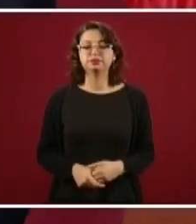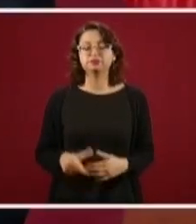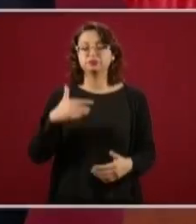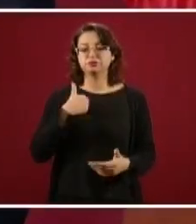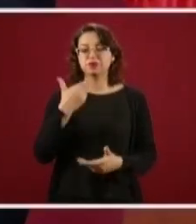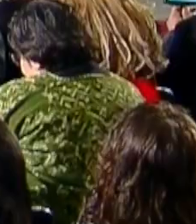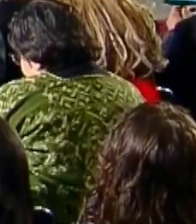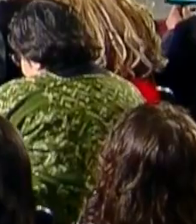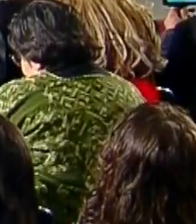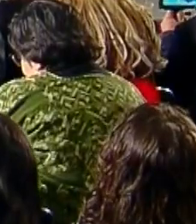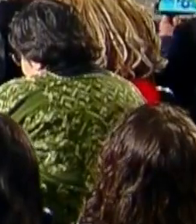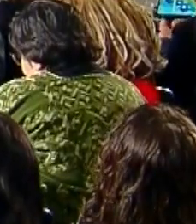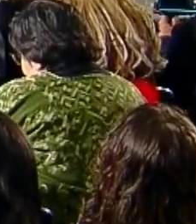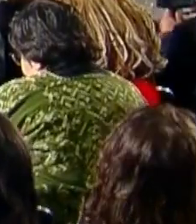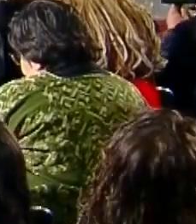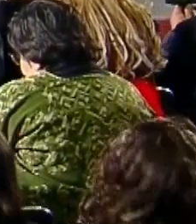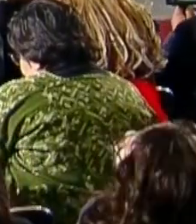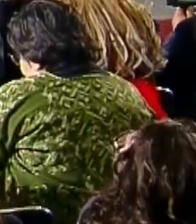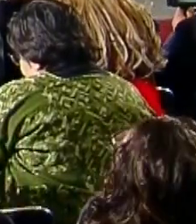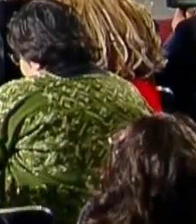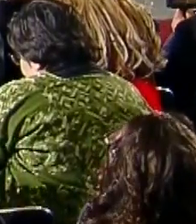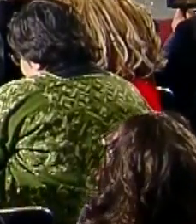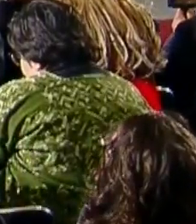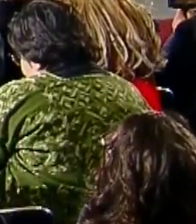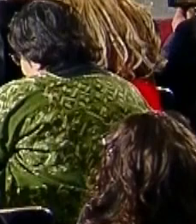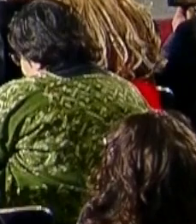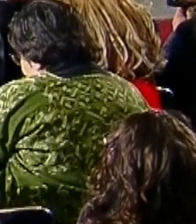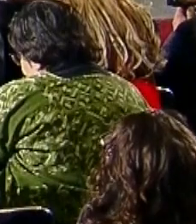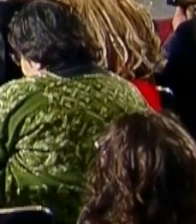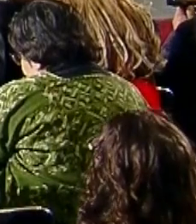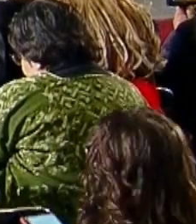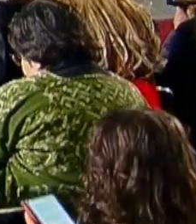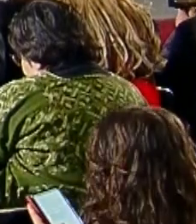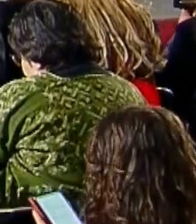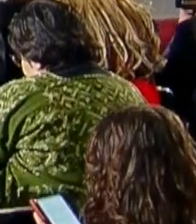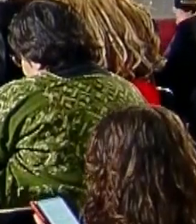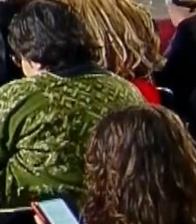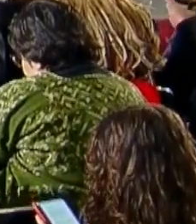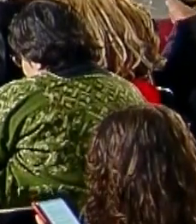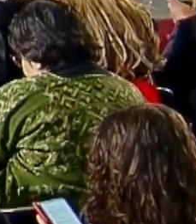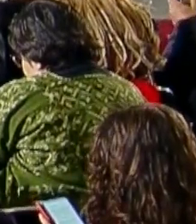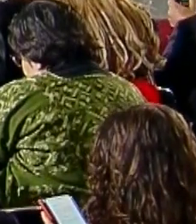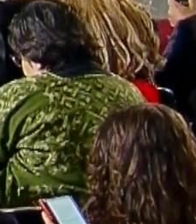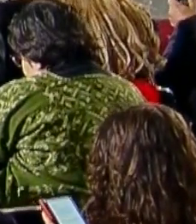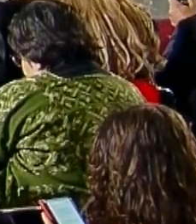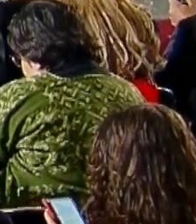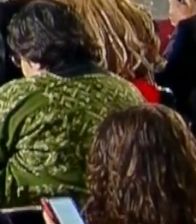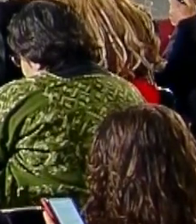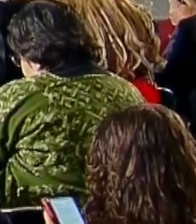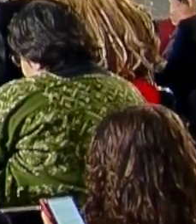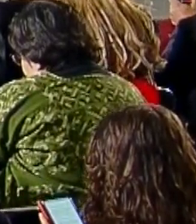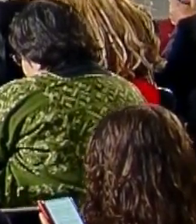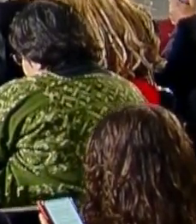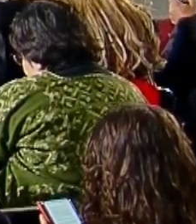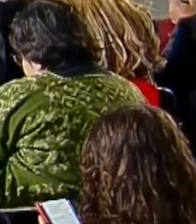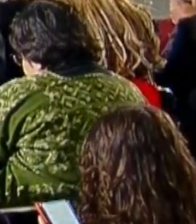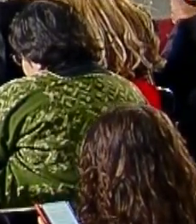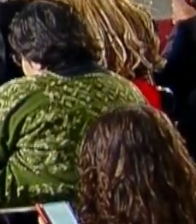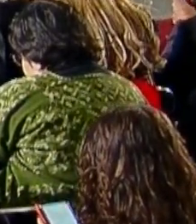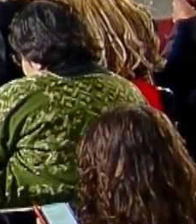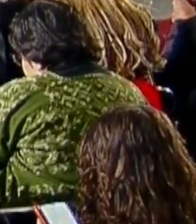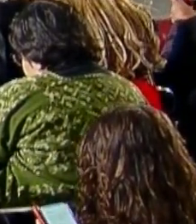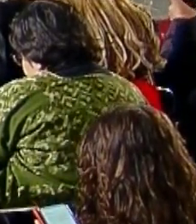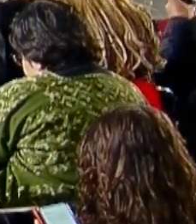que la institución bancaria adquirió el avión presidencial a un costo de 218 millones de dólares este fue arrendado a la